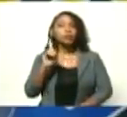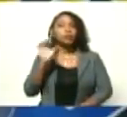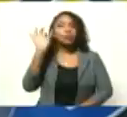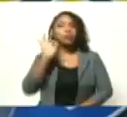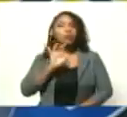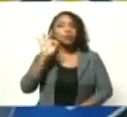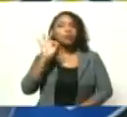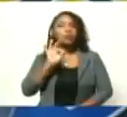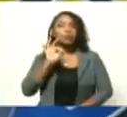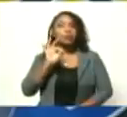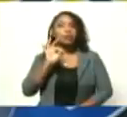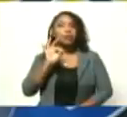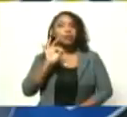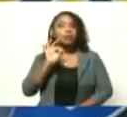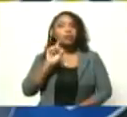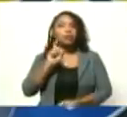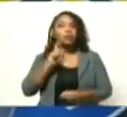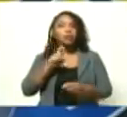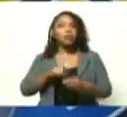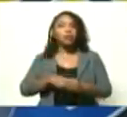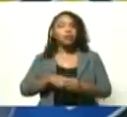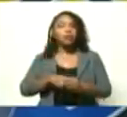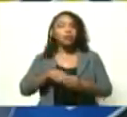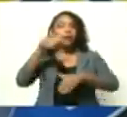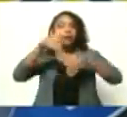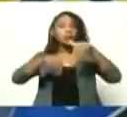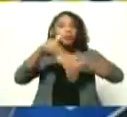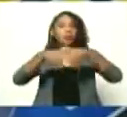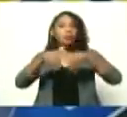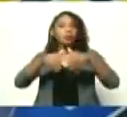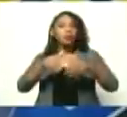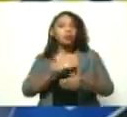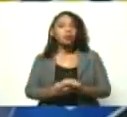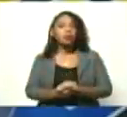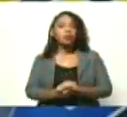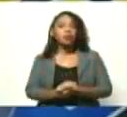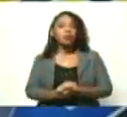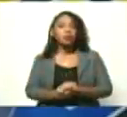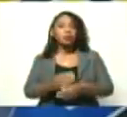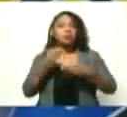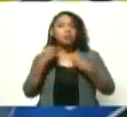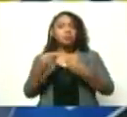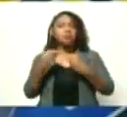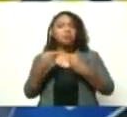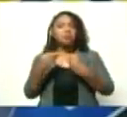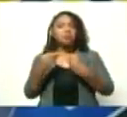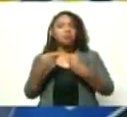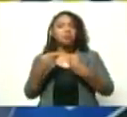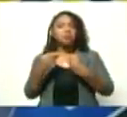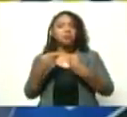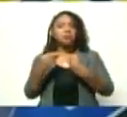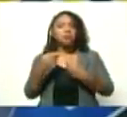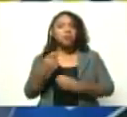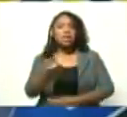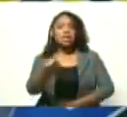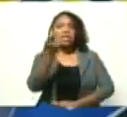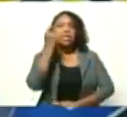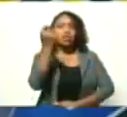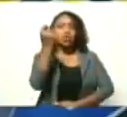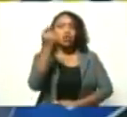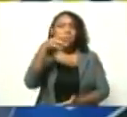1,01% del registro electoral. Por consiguiente, ningún